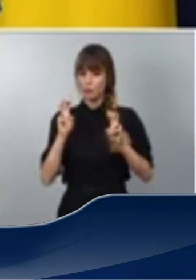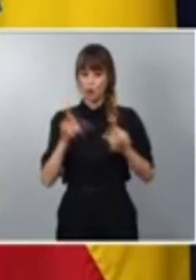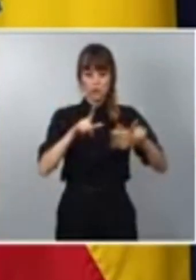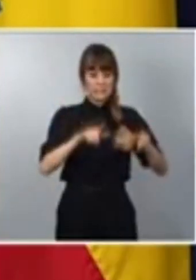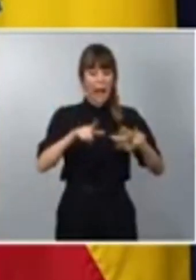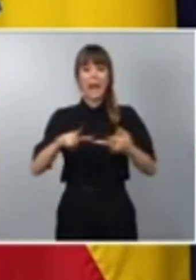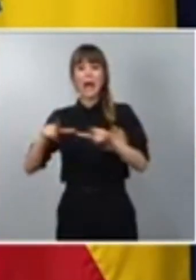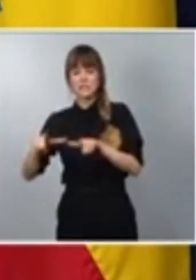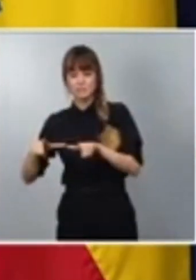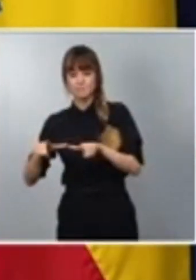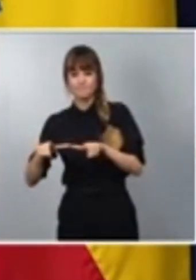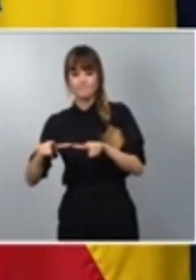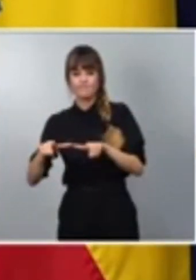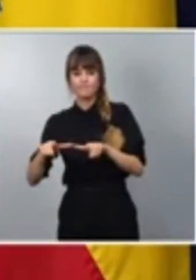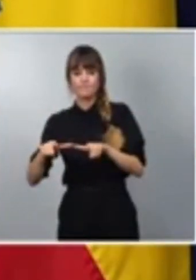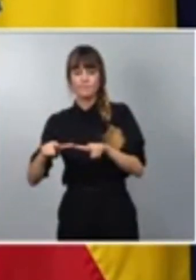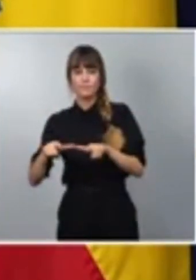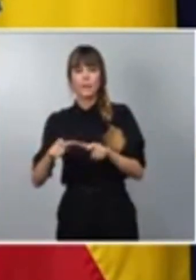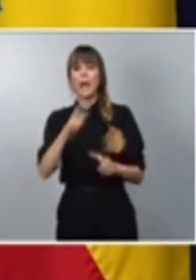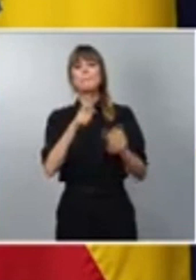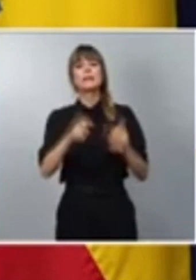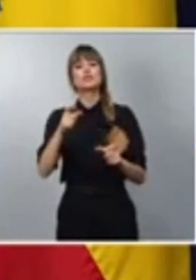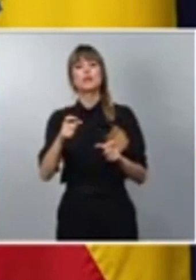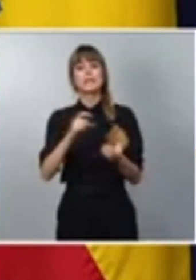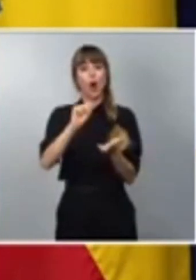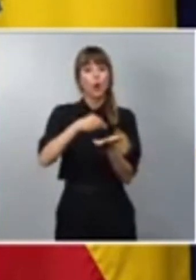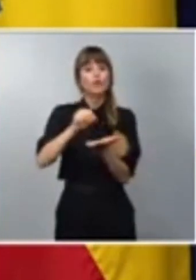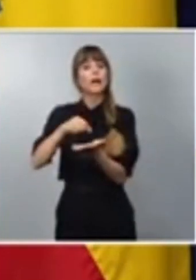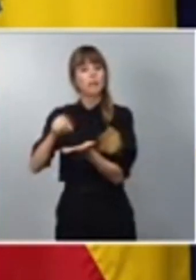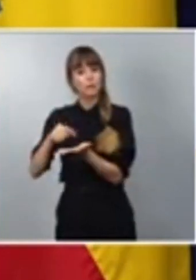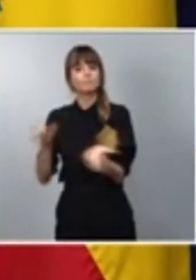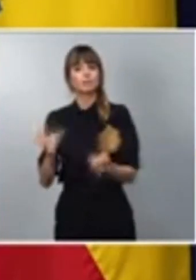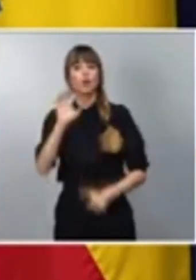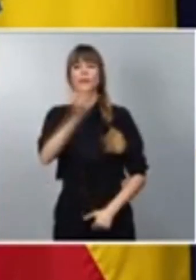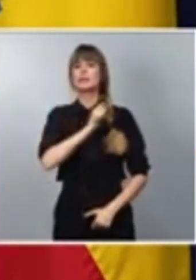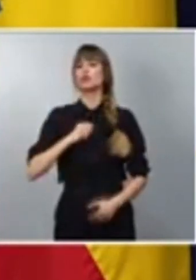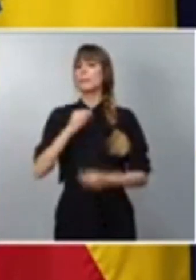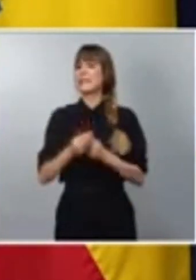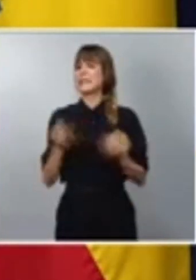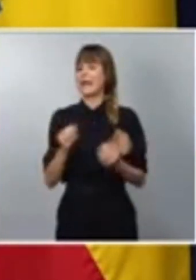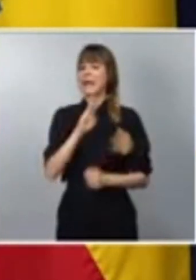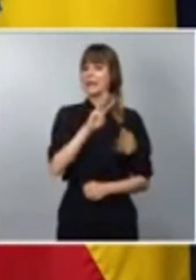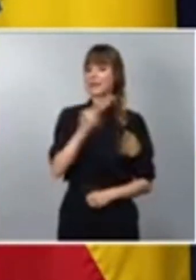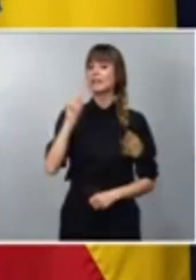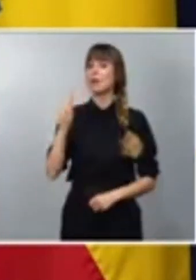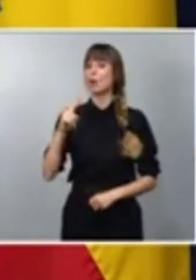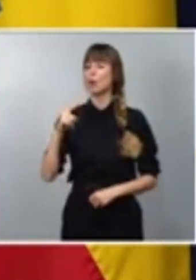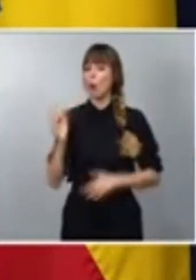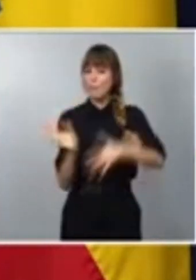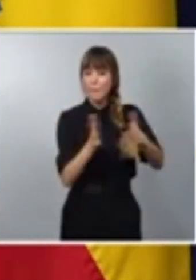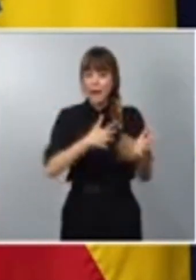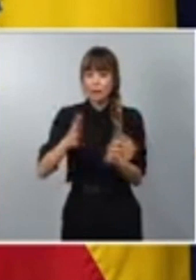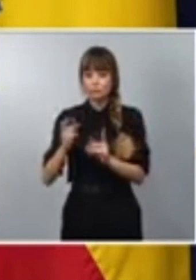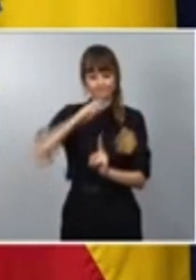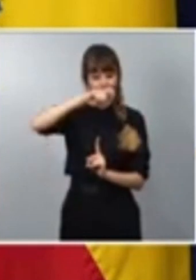salas también para personal la contratación de personal y por lo tanto lo que tienen que hacer las comunidades autónomas también al 31 de marzo de